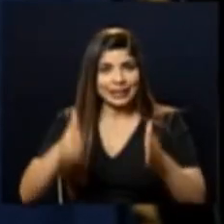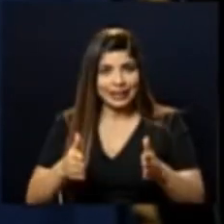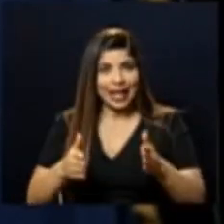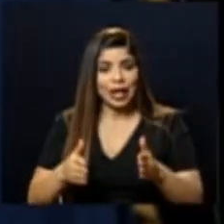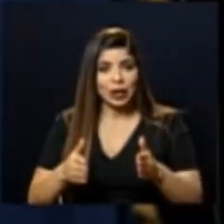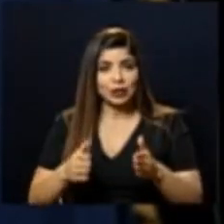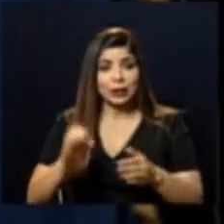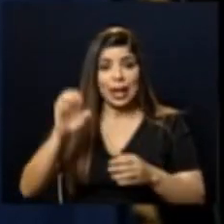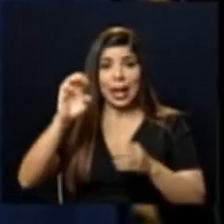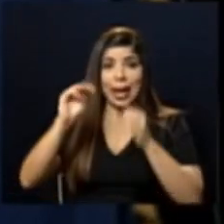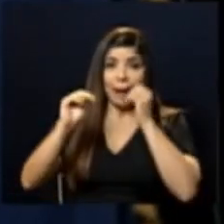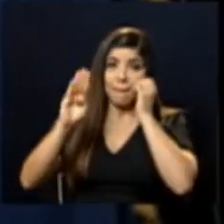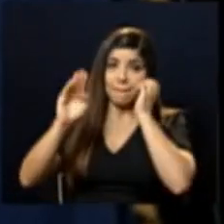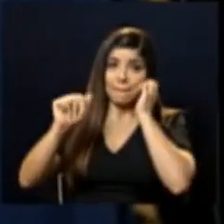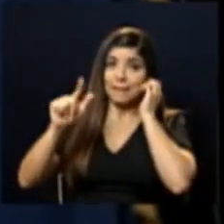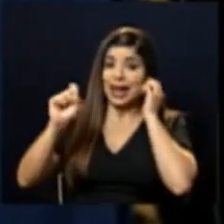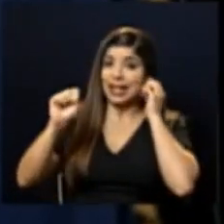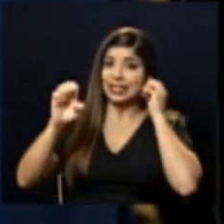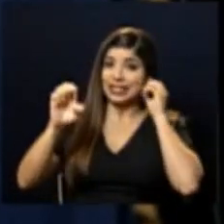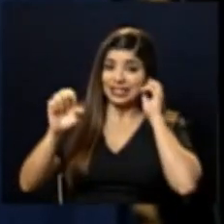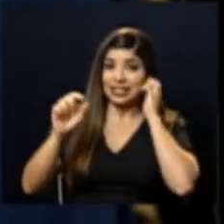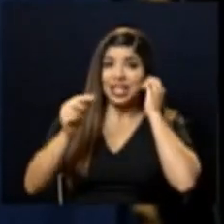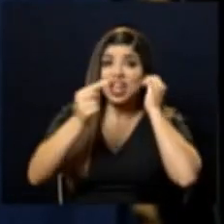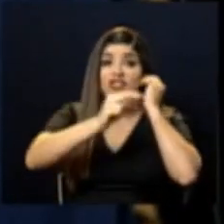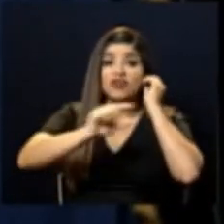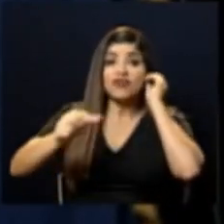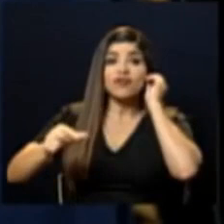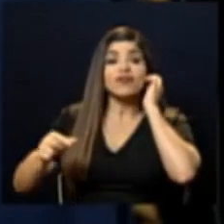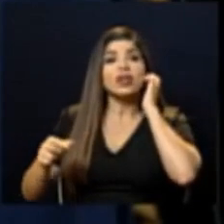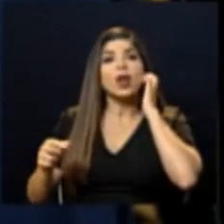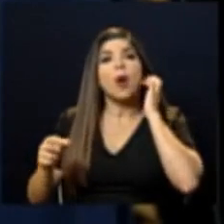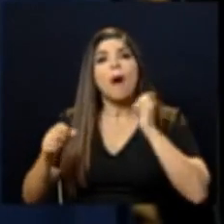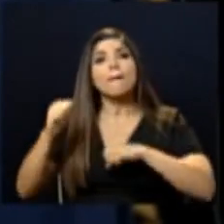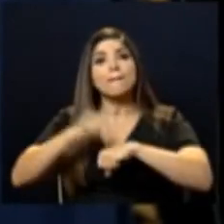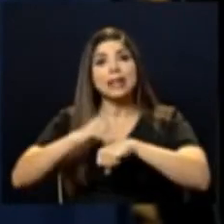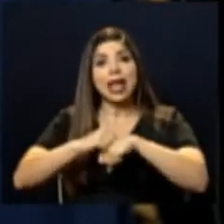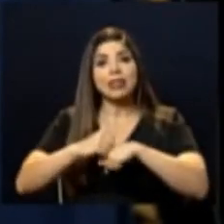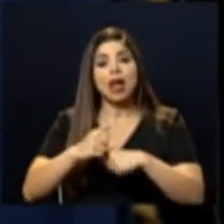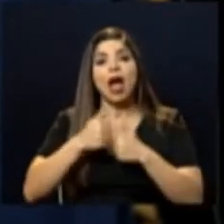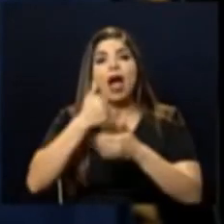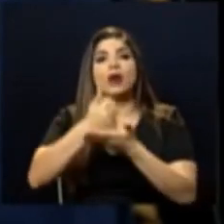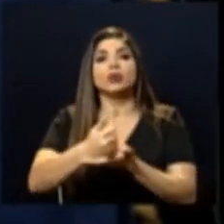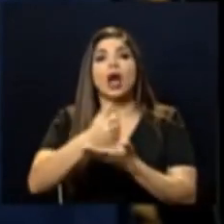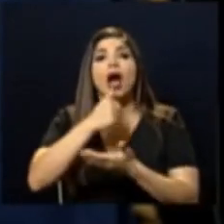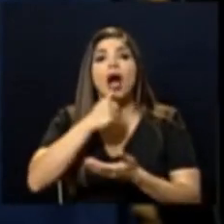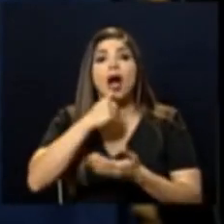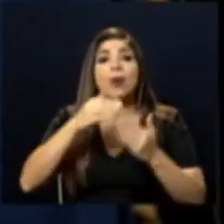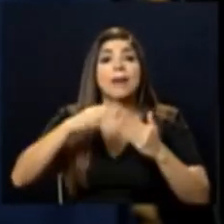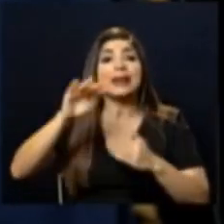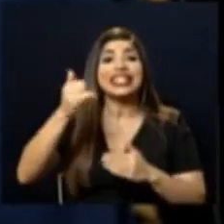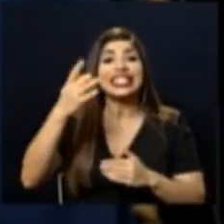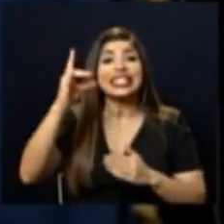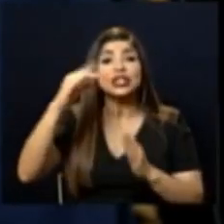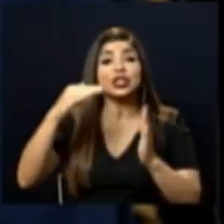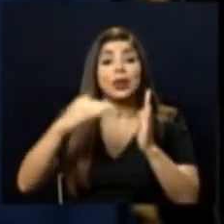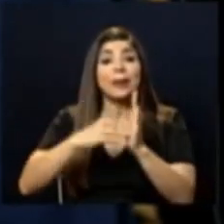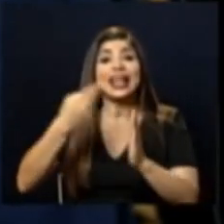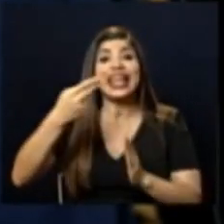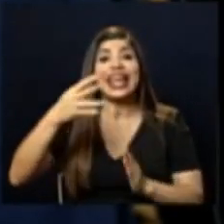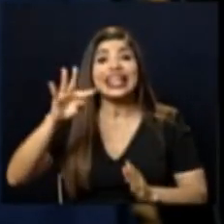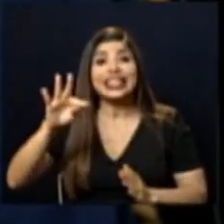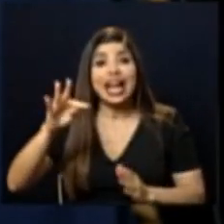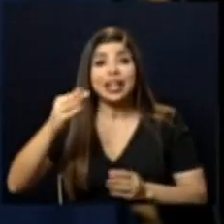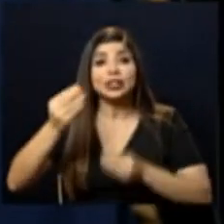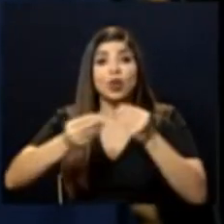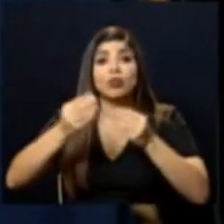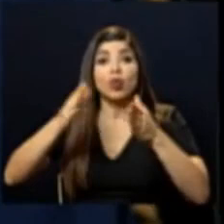El embalse del río Piedras beneficiaría con riego a más de 18 mil hectáreas de producción agropecuaria en